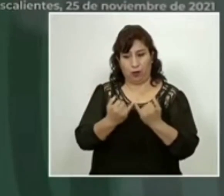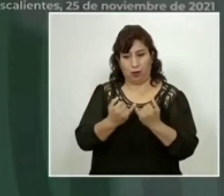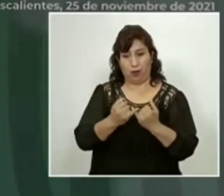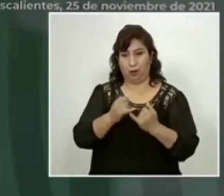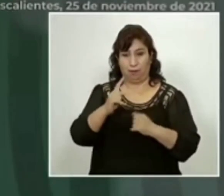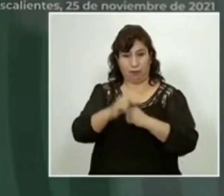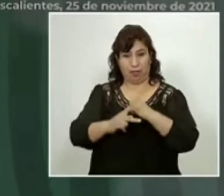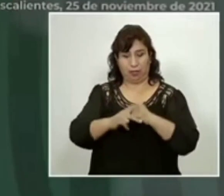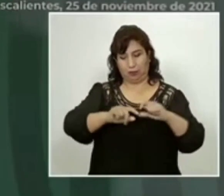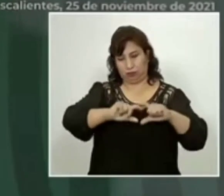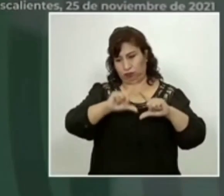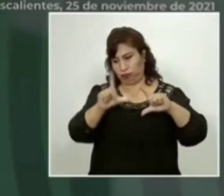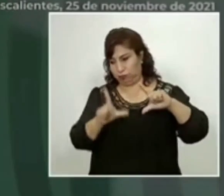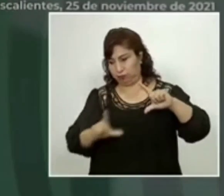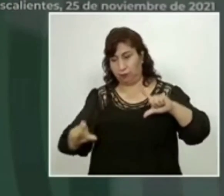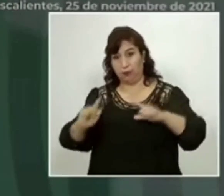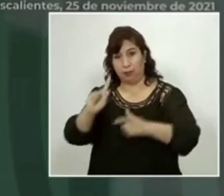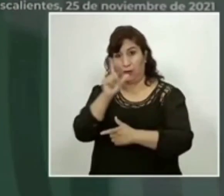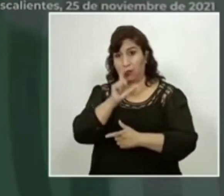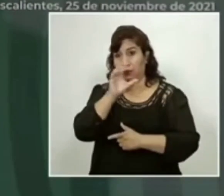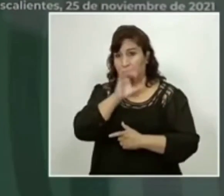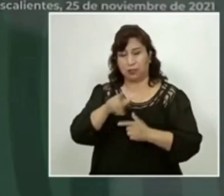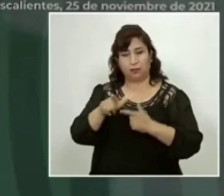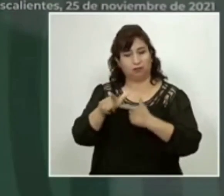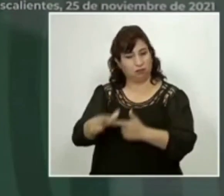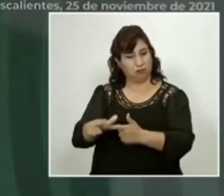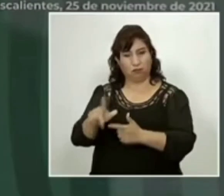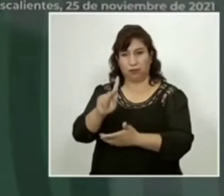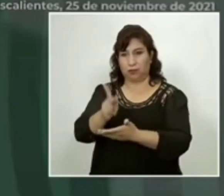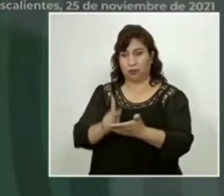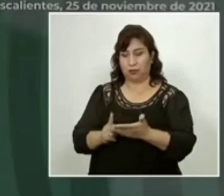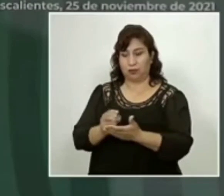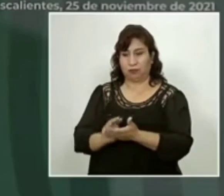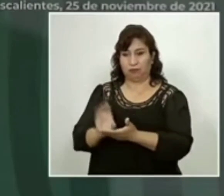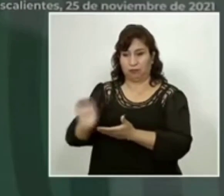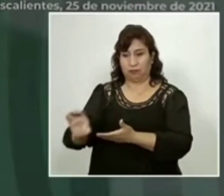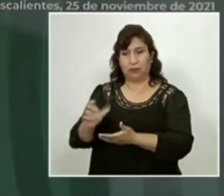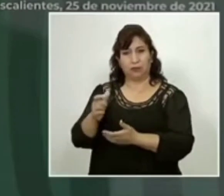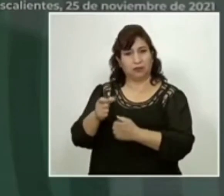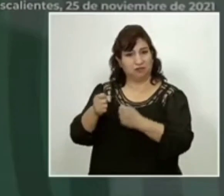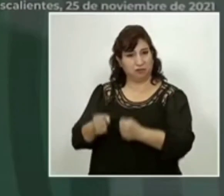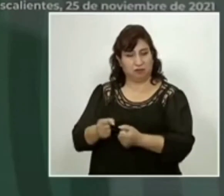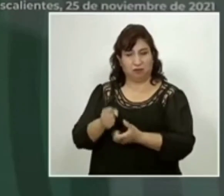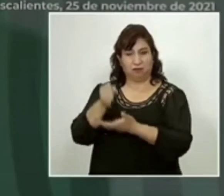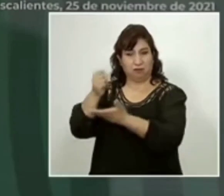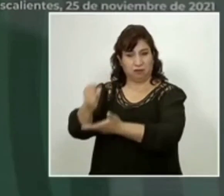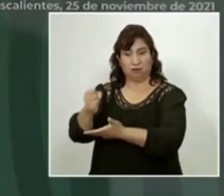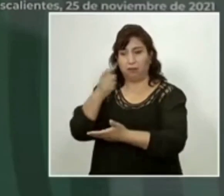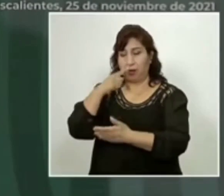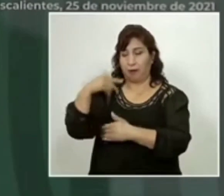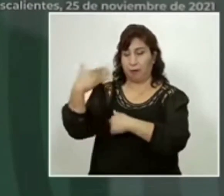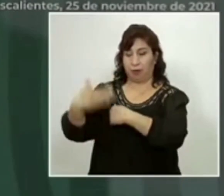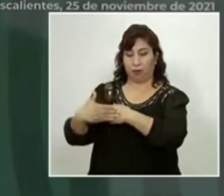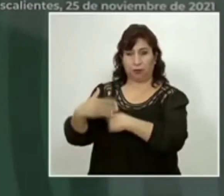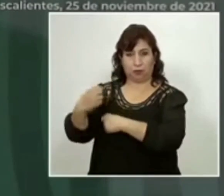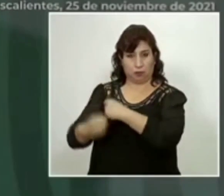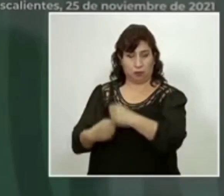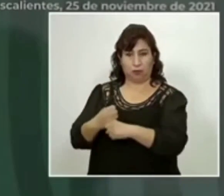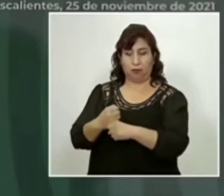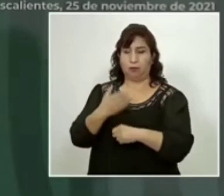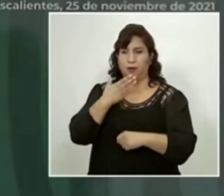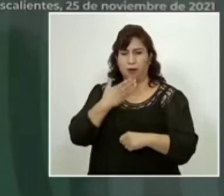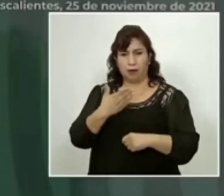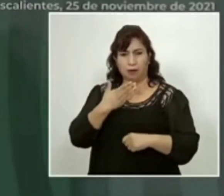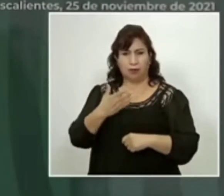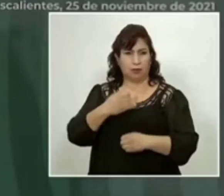país, en Aguascalientes los programas van a continuar con presupuesto garantizado para el próximo año y por el bien de todos,